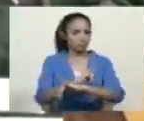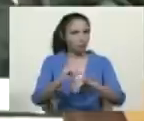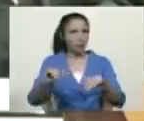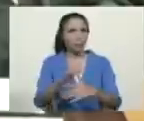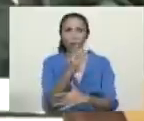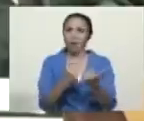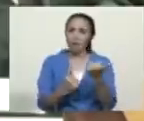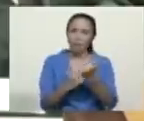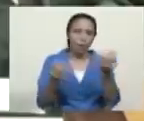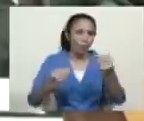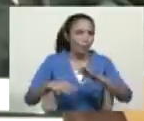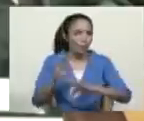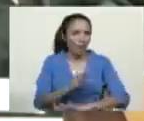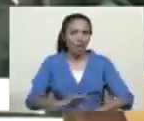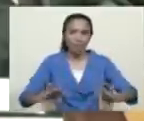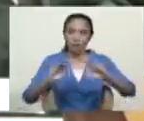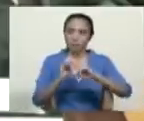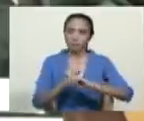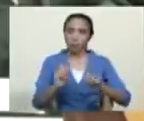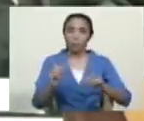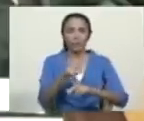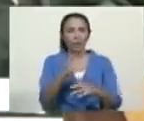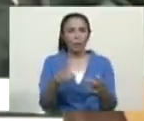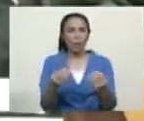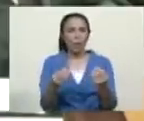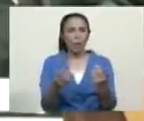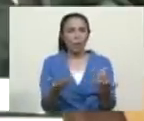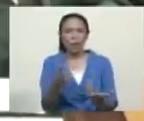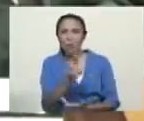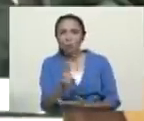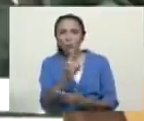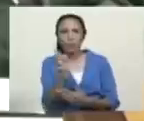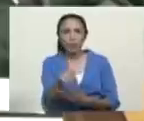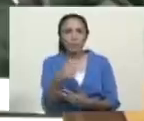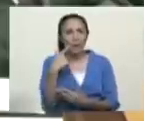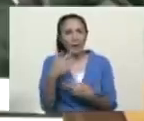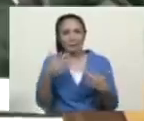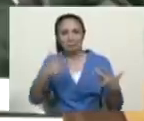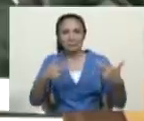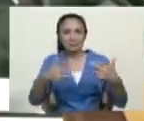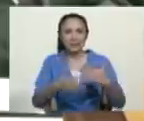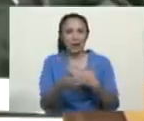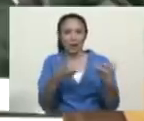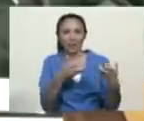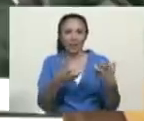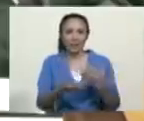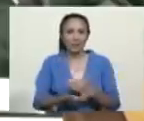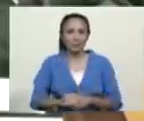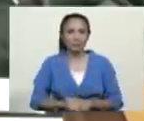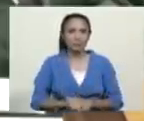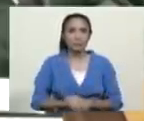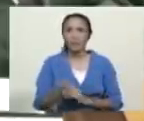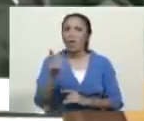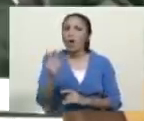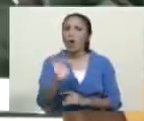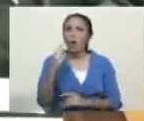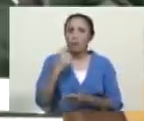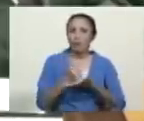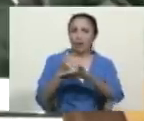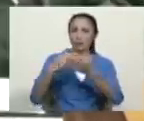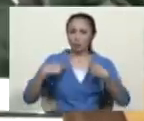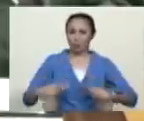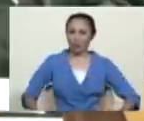oponemos al uso, a la utilización de la cuestión de la denominada asistencia humanitaria con fines